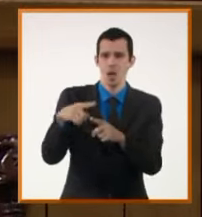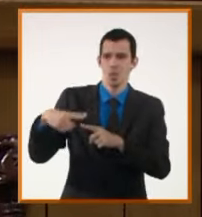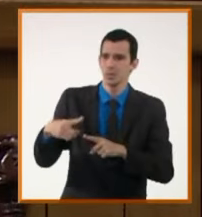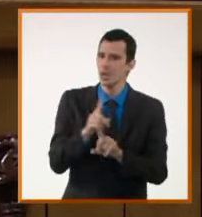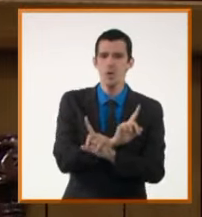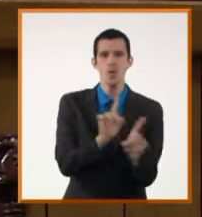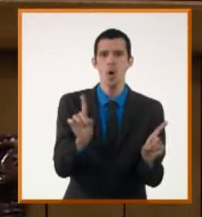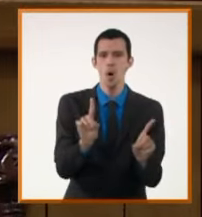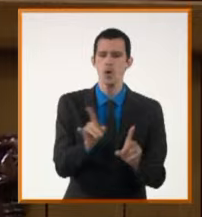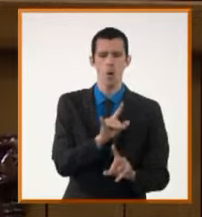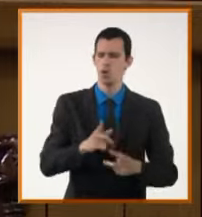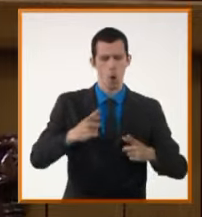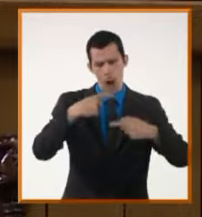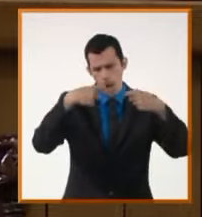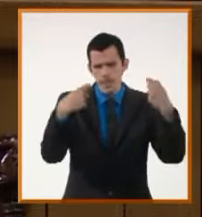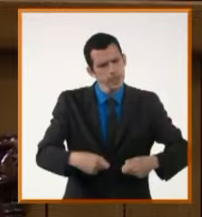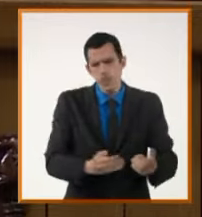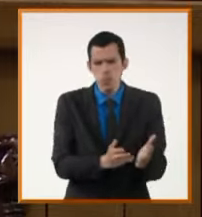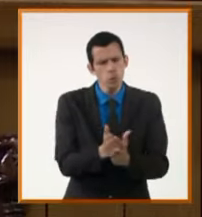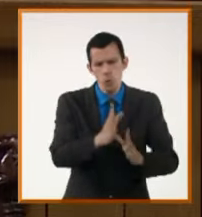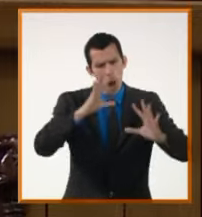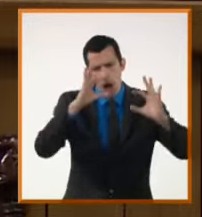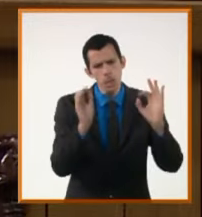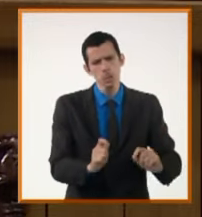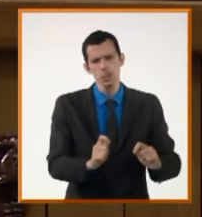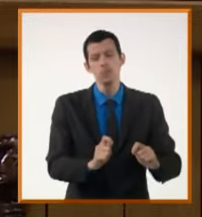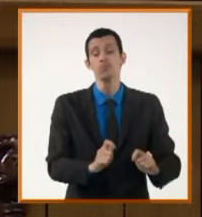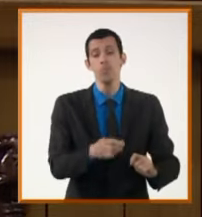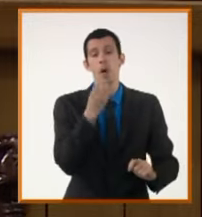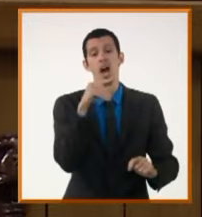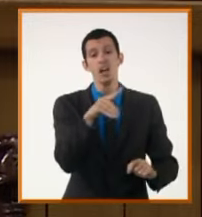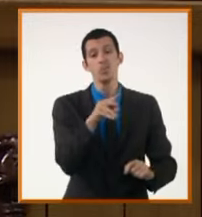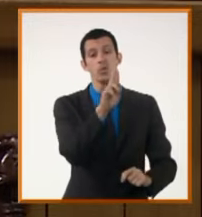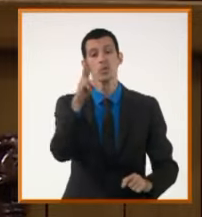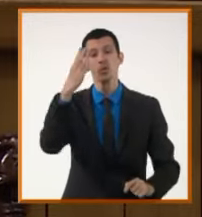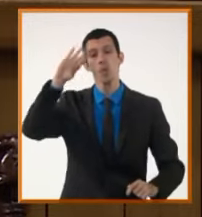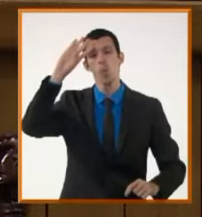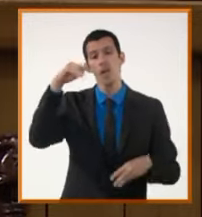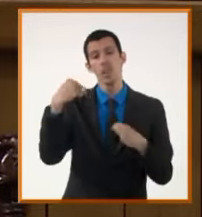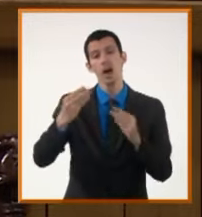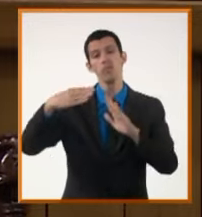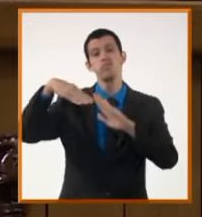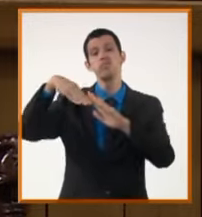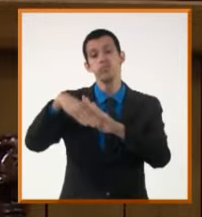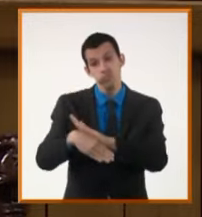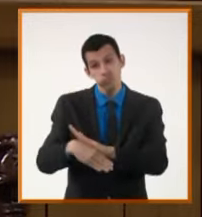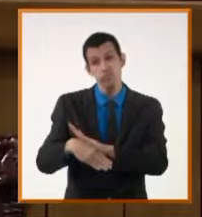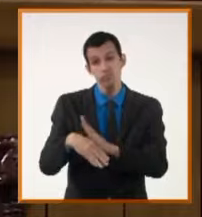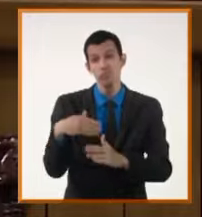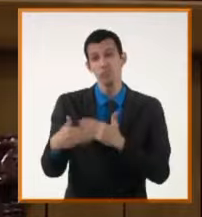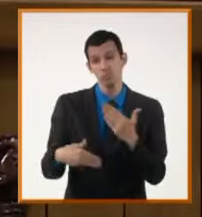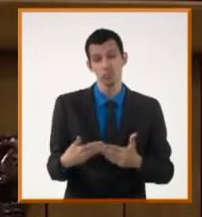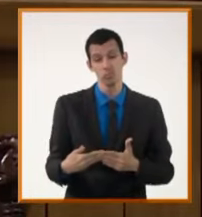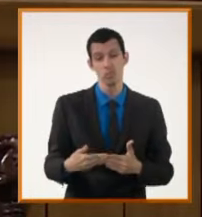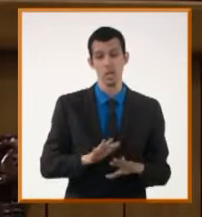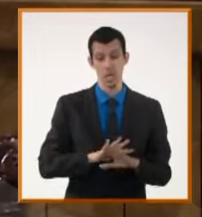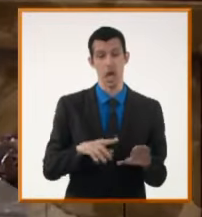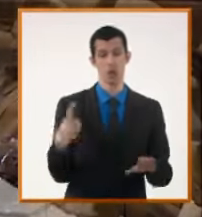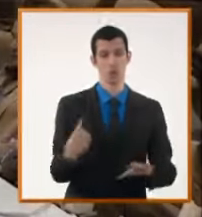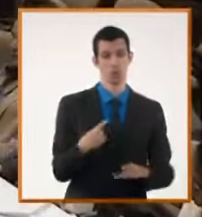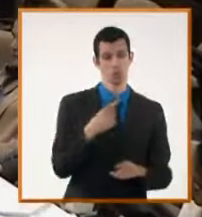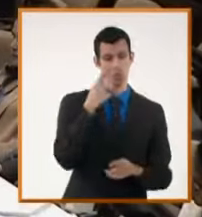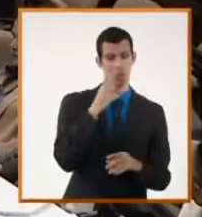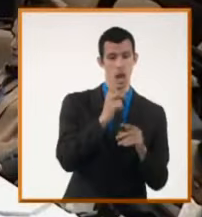buenas, se han implementado a todos los niveles, las han aprobado las asambleas municipales, hemos comprobado que sí, que se han actualizado todos los